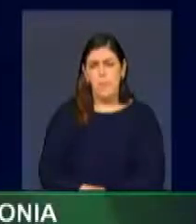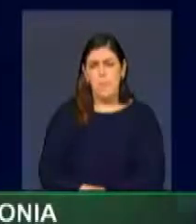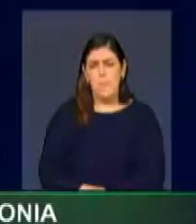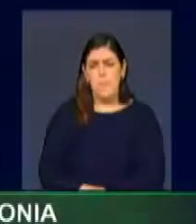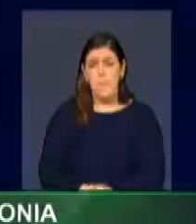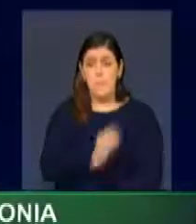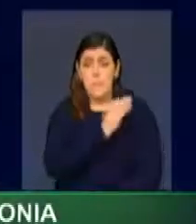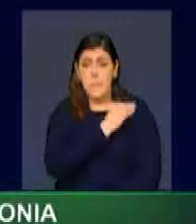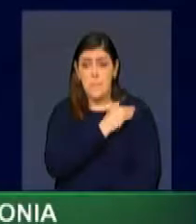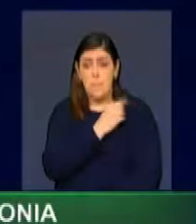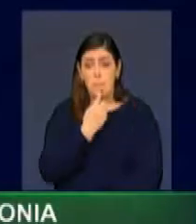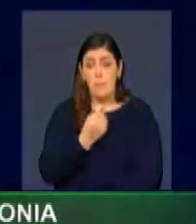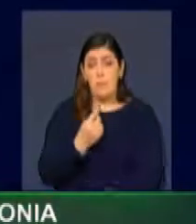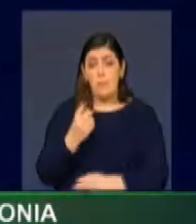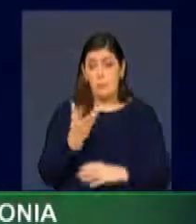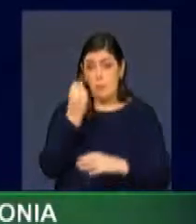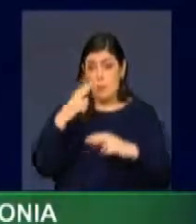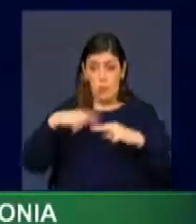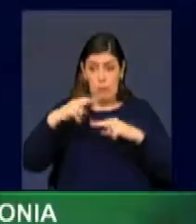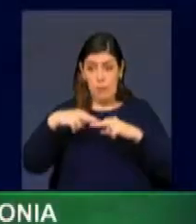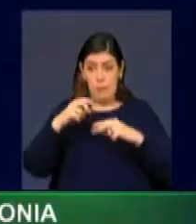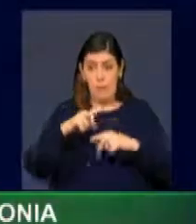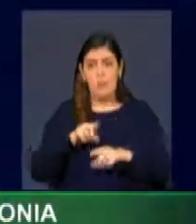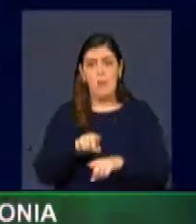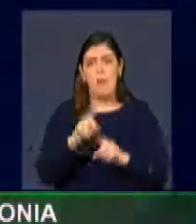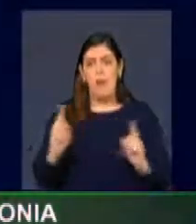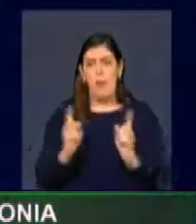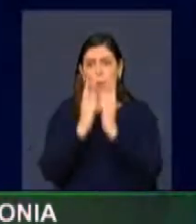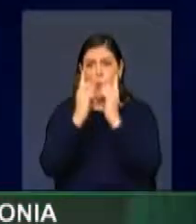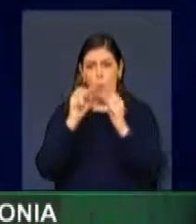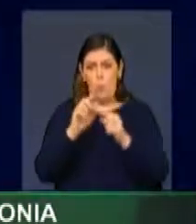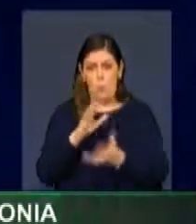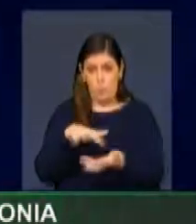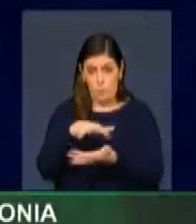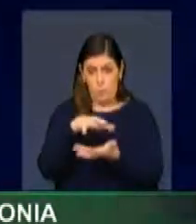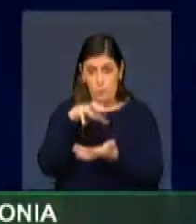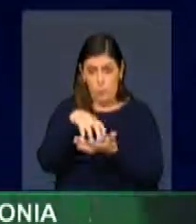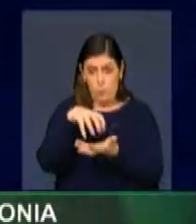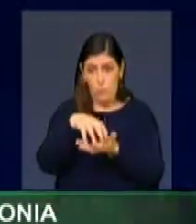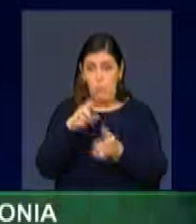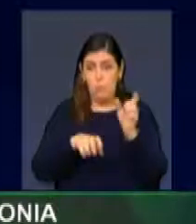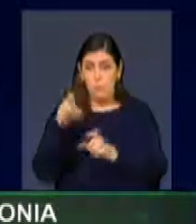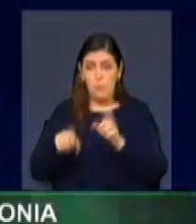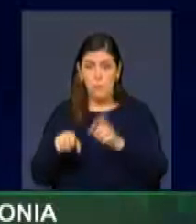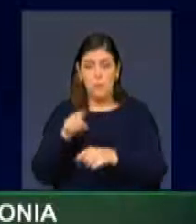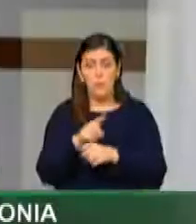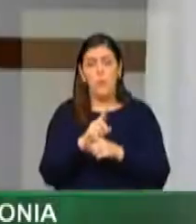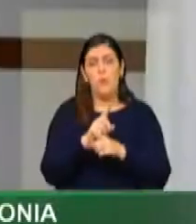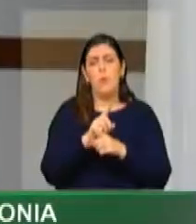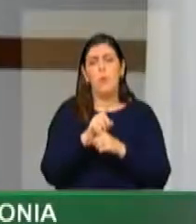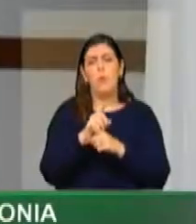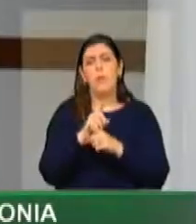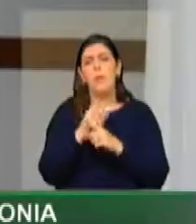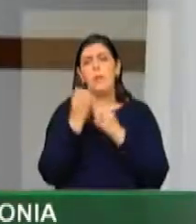Teníamos la noticia que habíamos captado a través de las redes que iba a haber un encuentro de personas relacionadas con